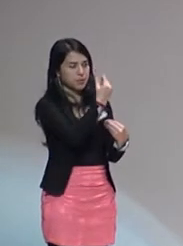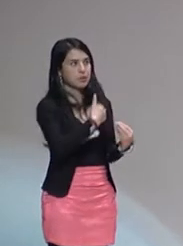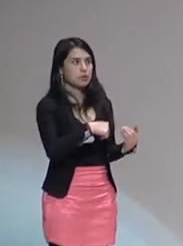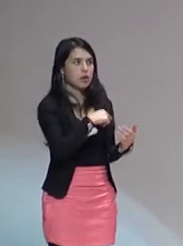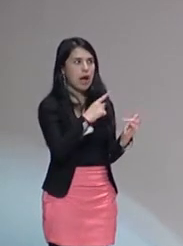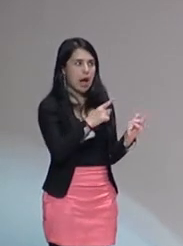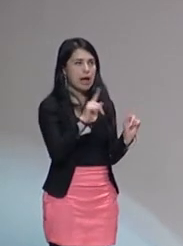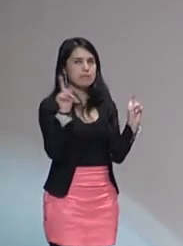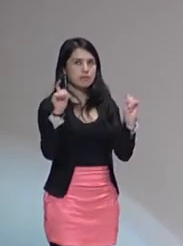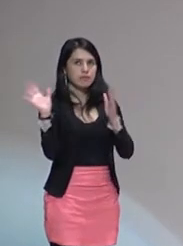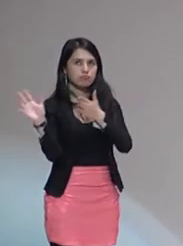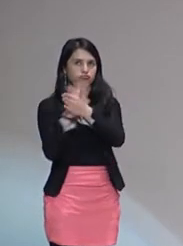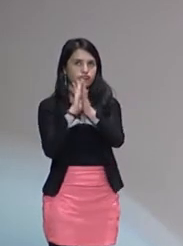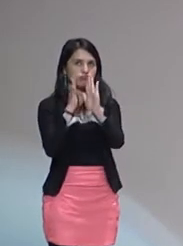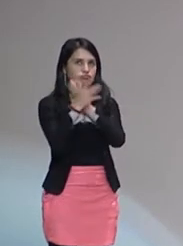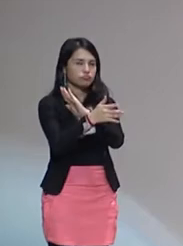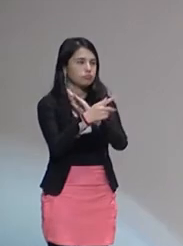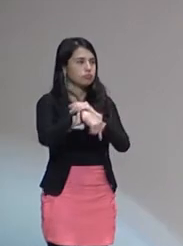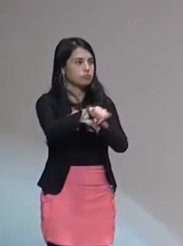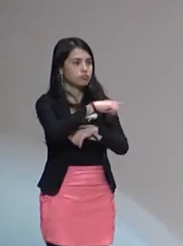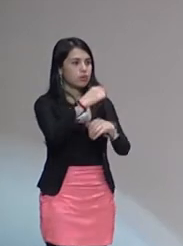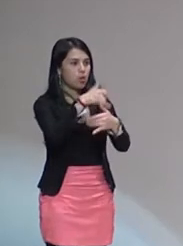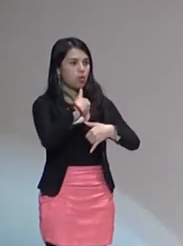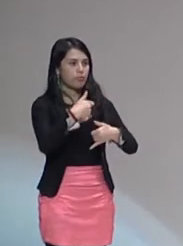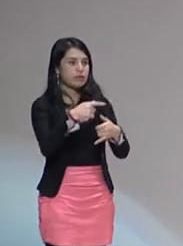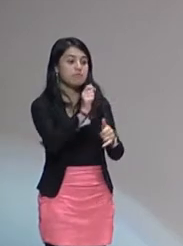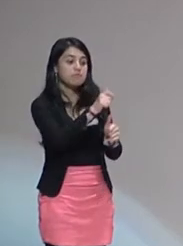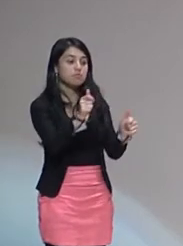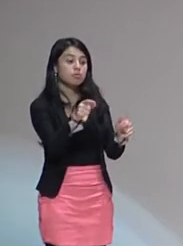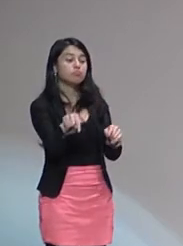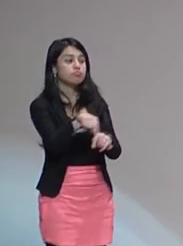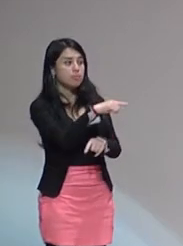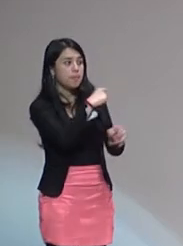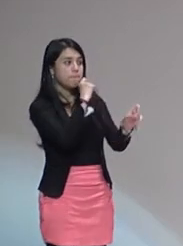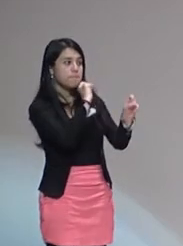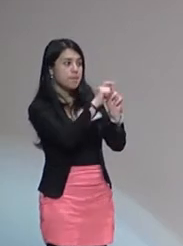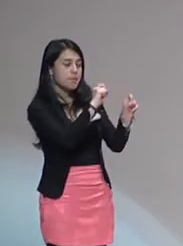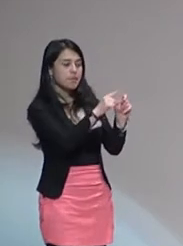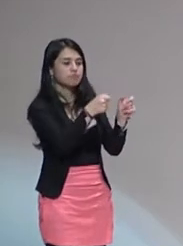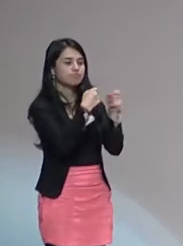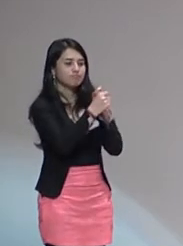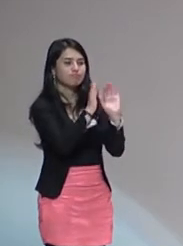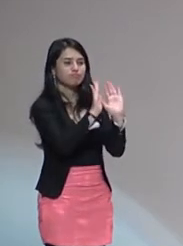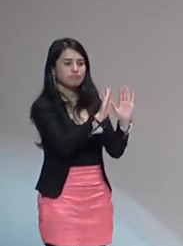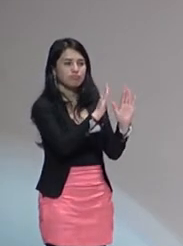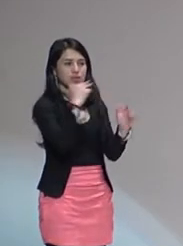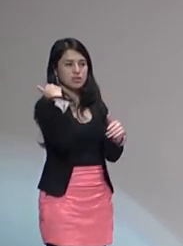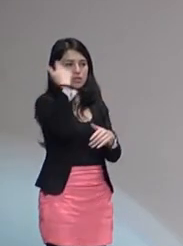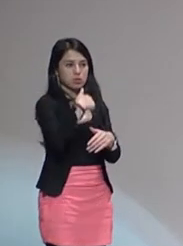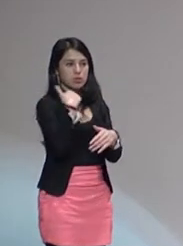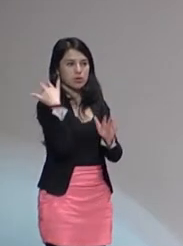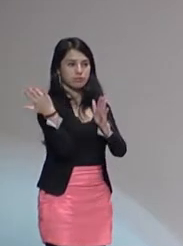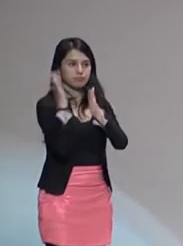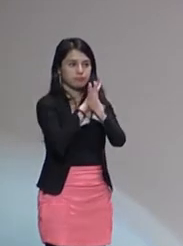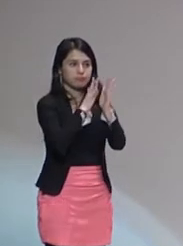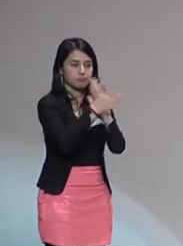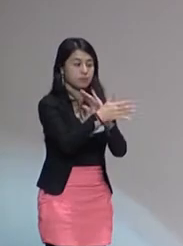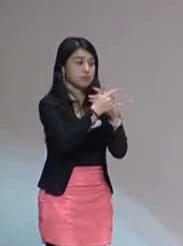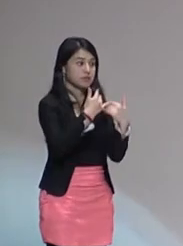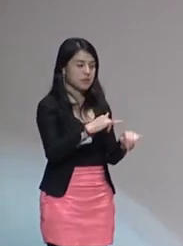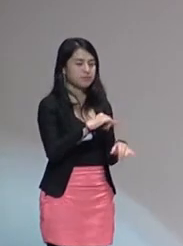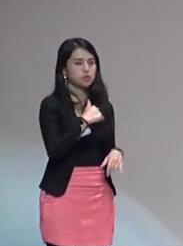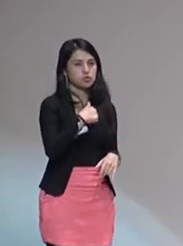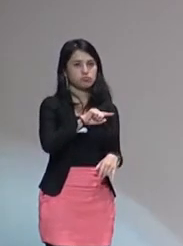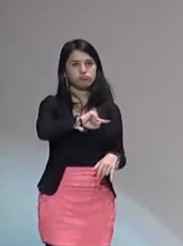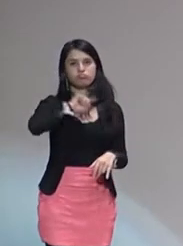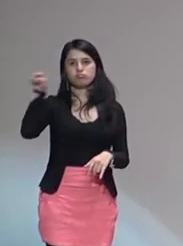la oralidad con los chicos para que ellos hicieran entrevistas de historia oral, y ahí nació el proyecto. Luego, cuando fui a Alemania, y se me